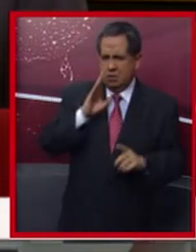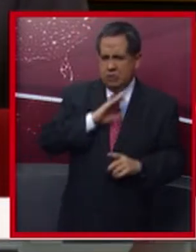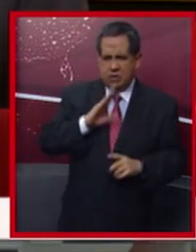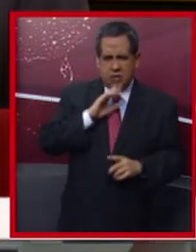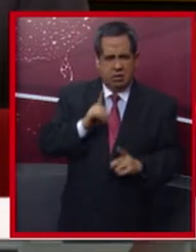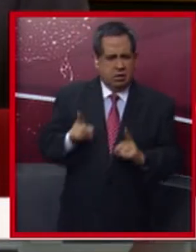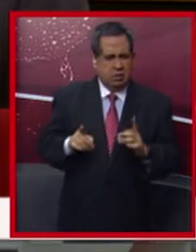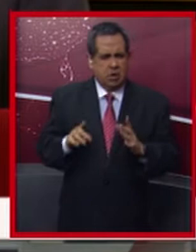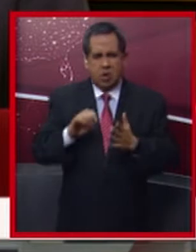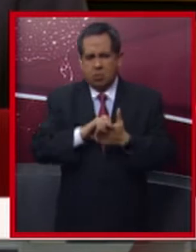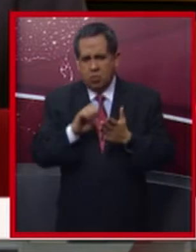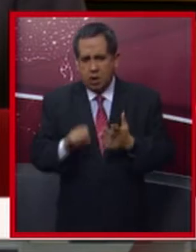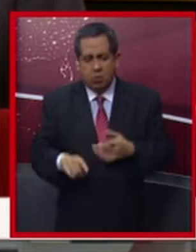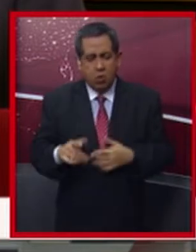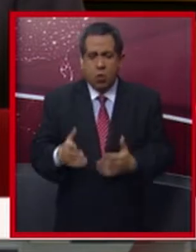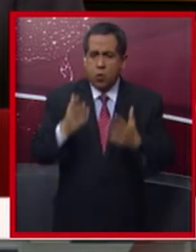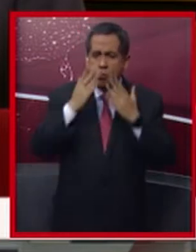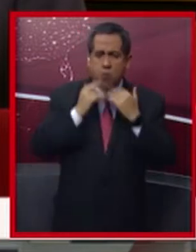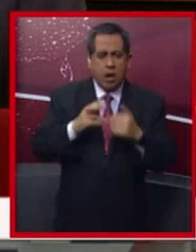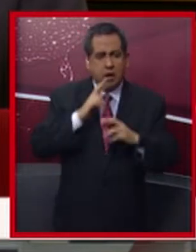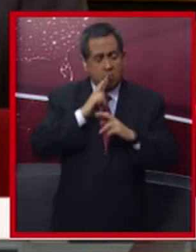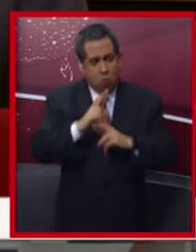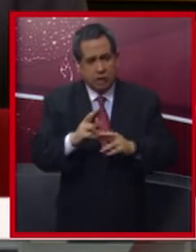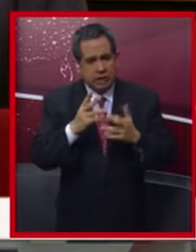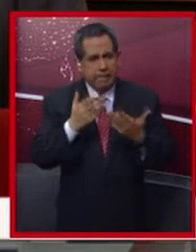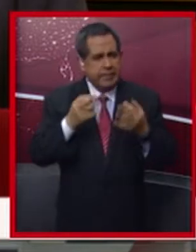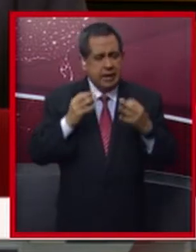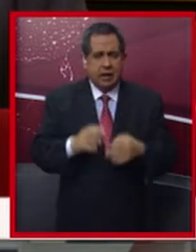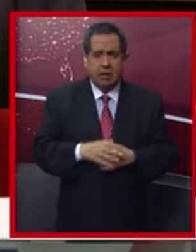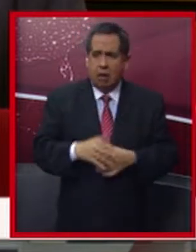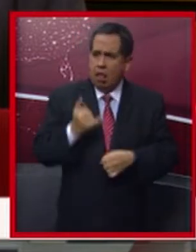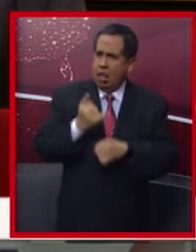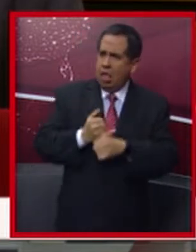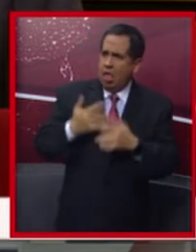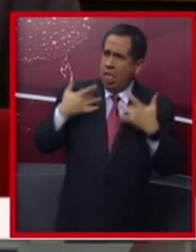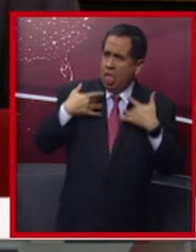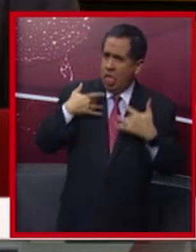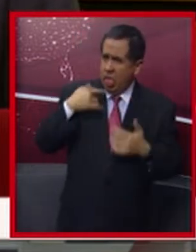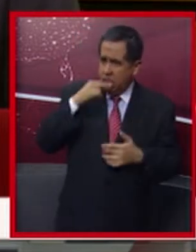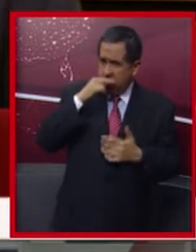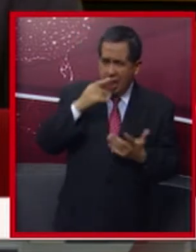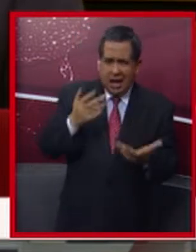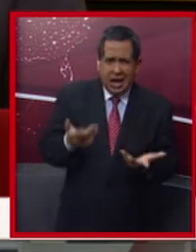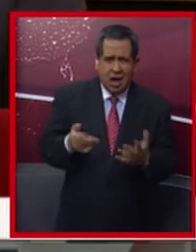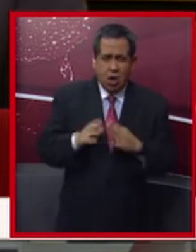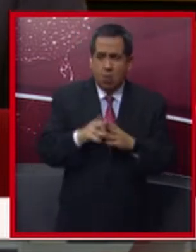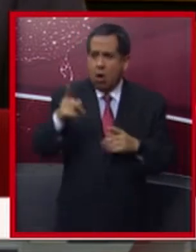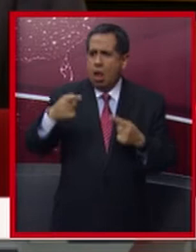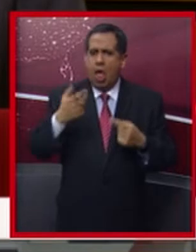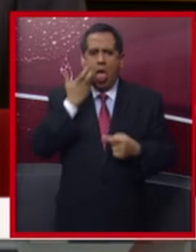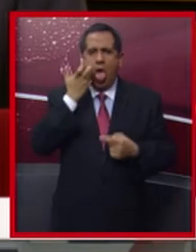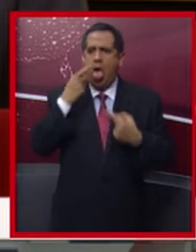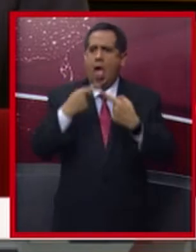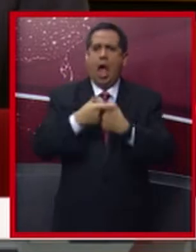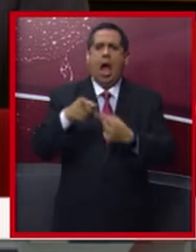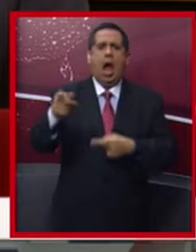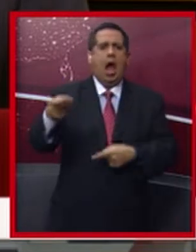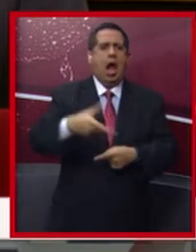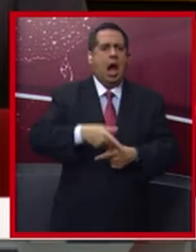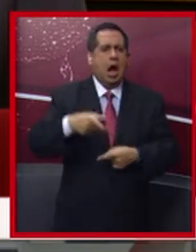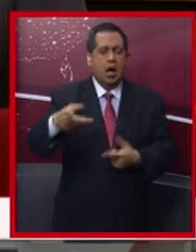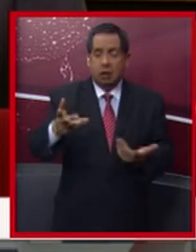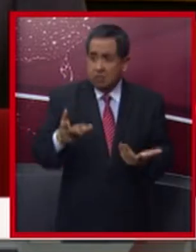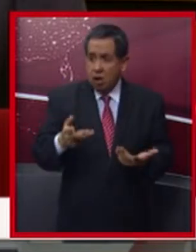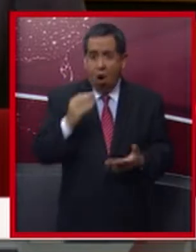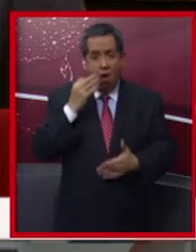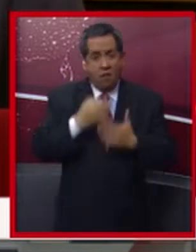factores tales como la falta de rendición de cuentas, la impunidad, los conflictos de intereses, así como por la existencia de